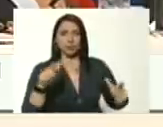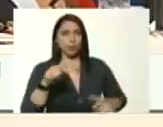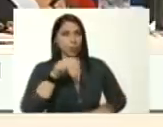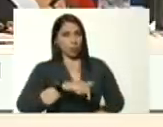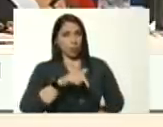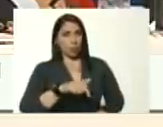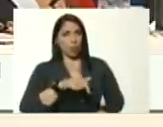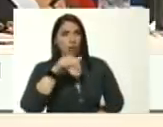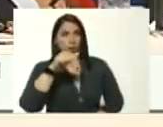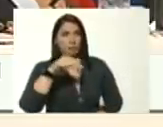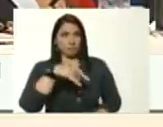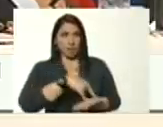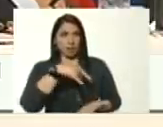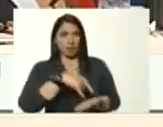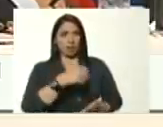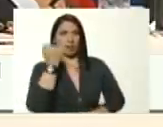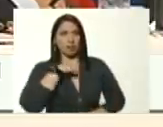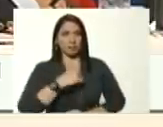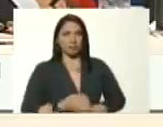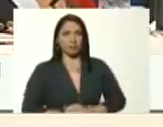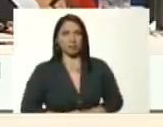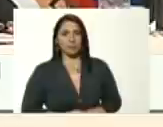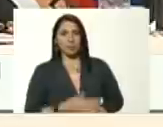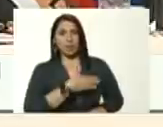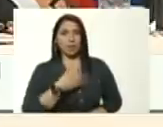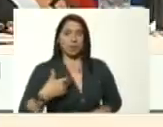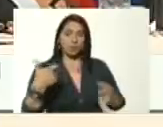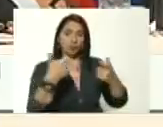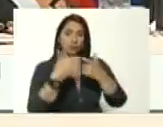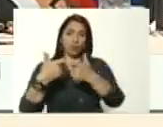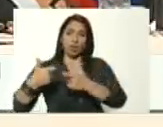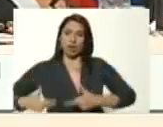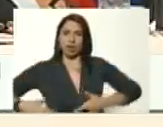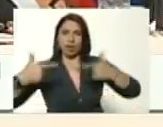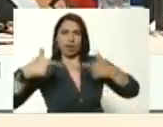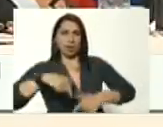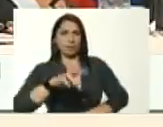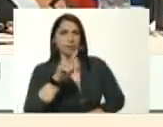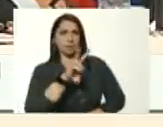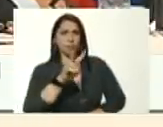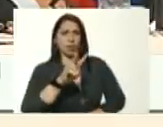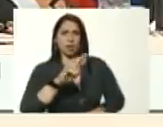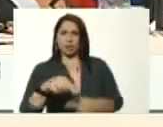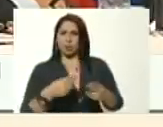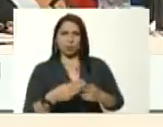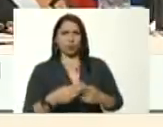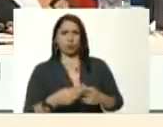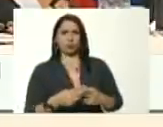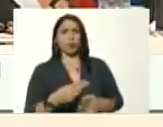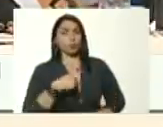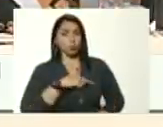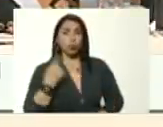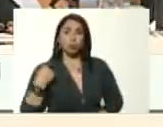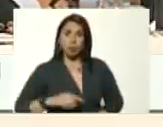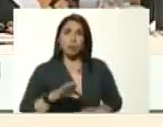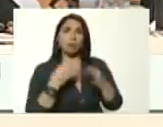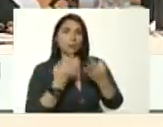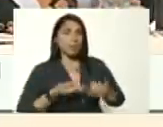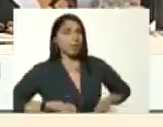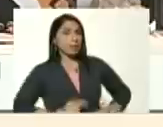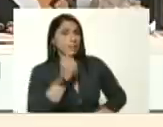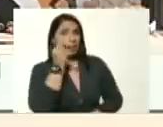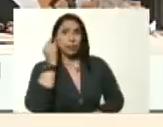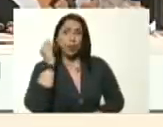capitolio de valencia queremos una guerra civil en venezuela tenemos familia hijos hijas